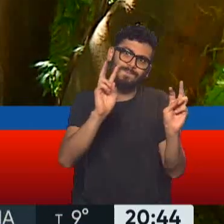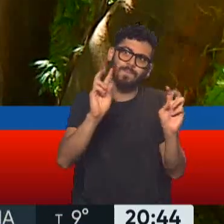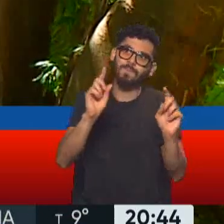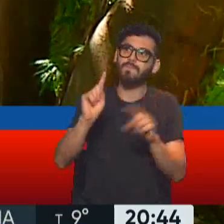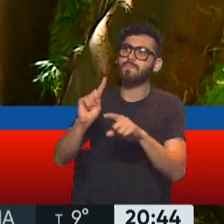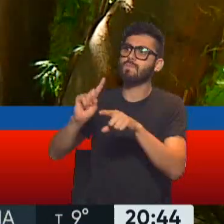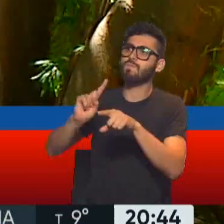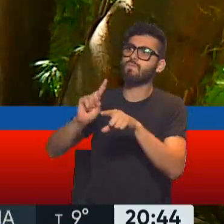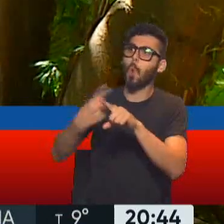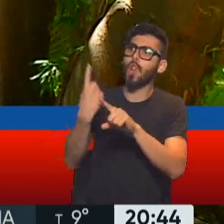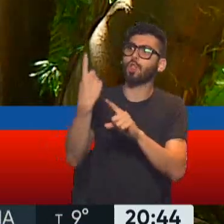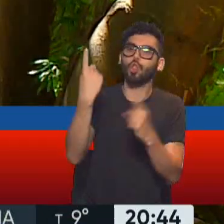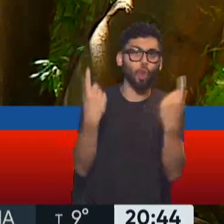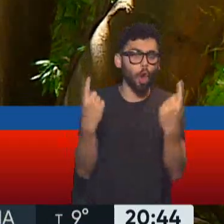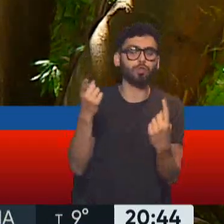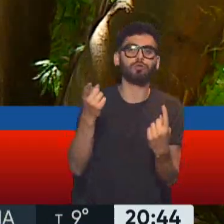políticos y políticas,